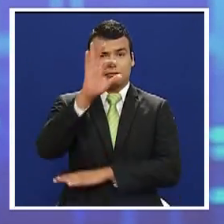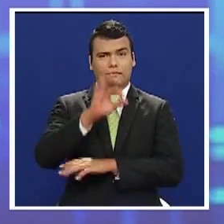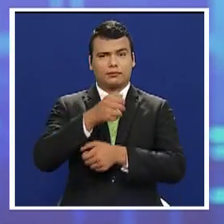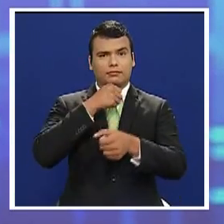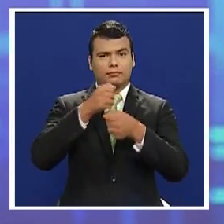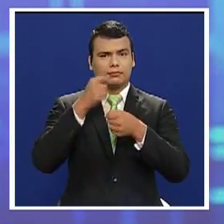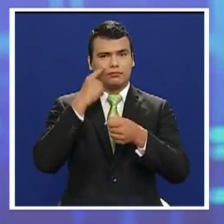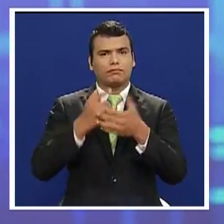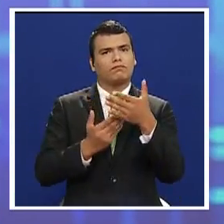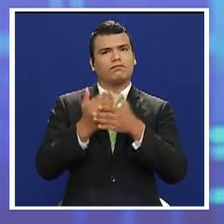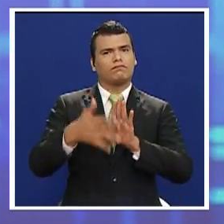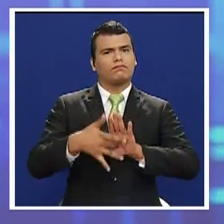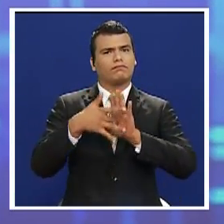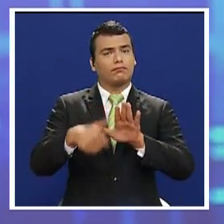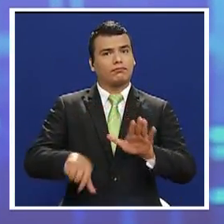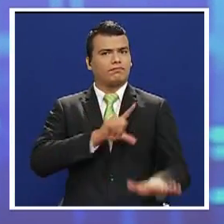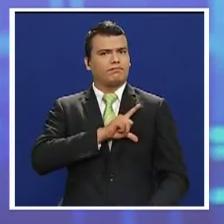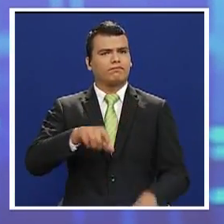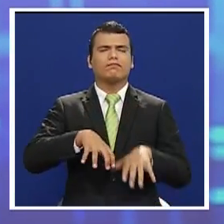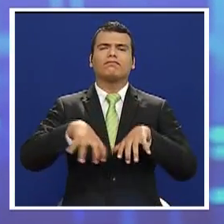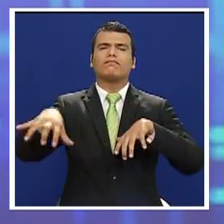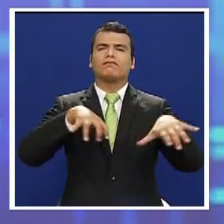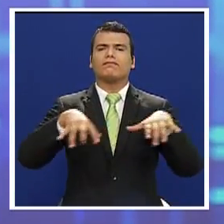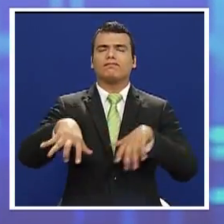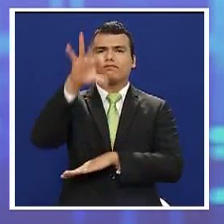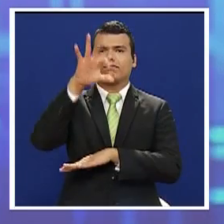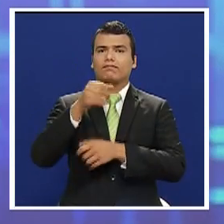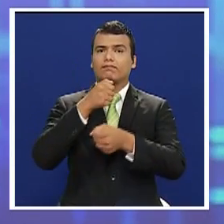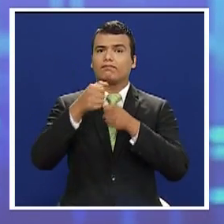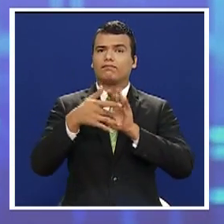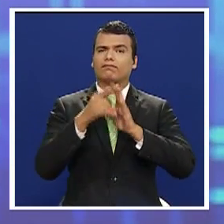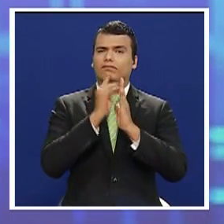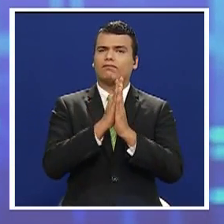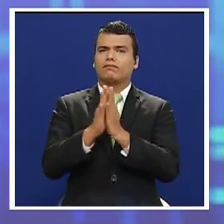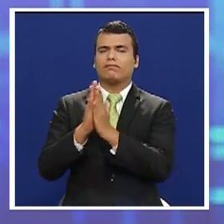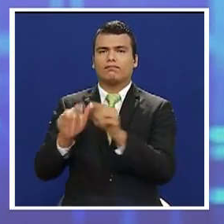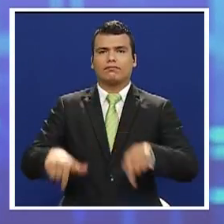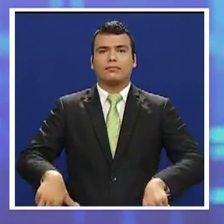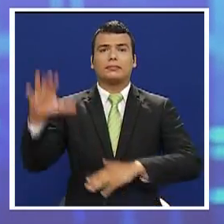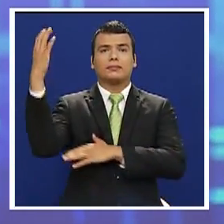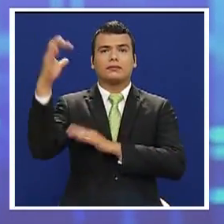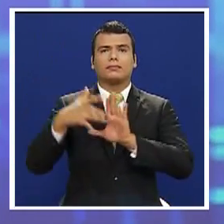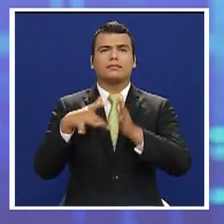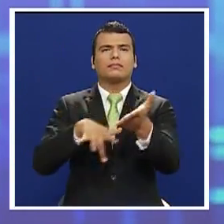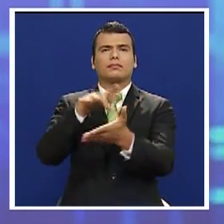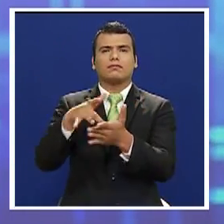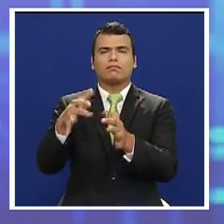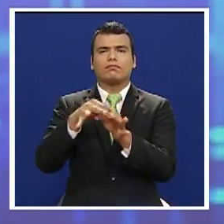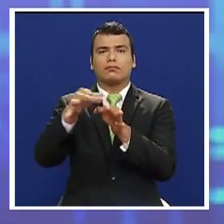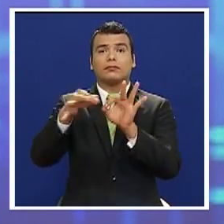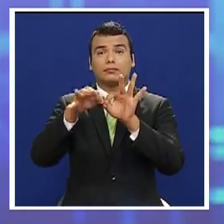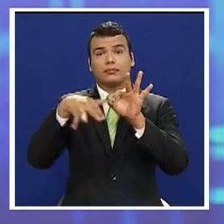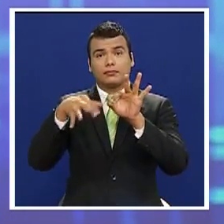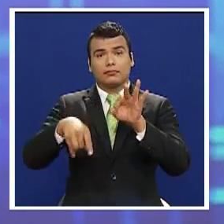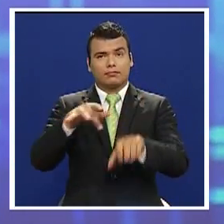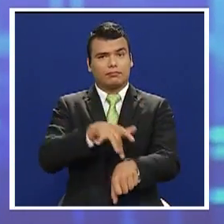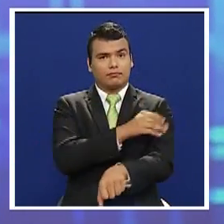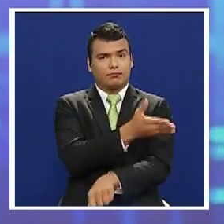Llegan las nuevas papas margaritas sabor a chicharrón carnudo. Pruébalas y participa por 100 millones de pesos. Ingresa a